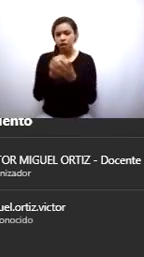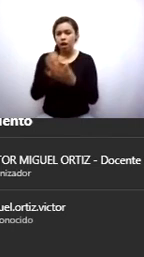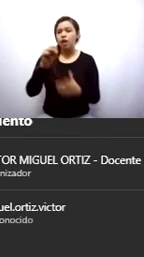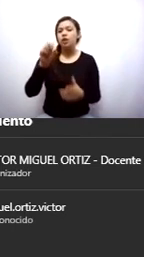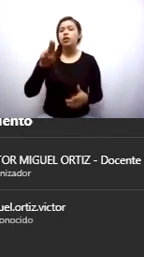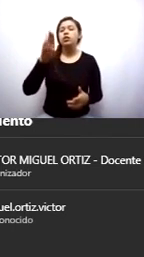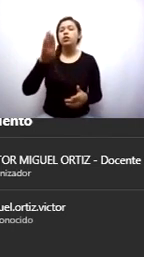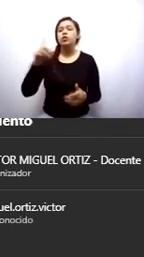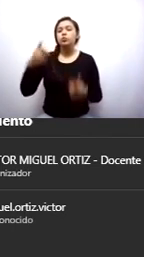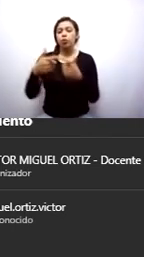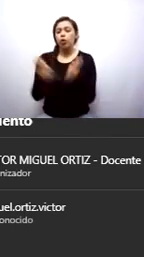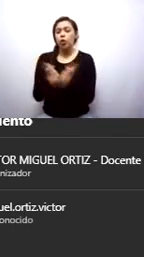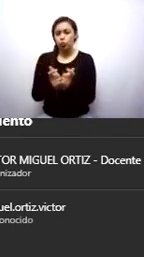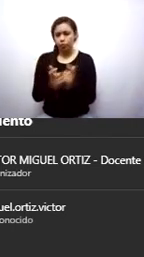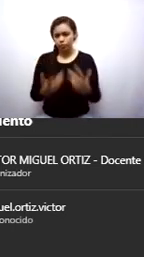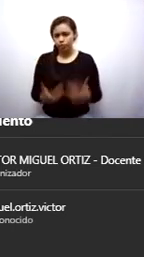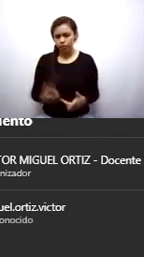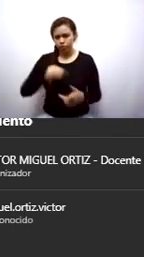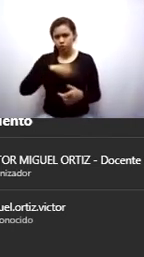en el clic